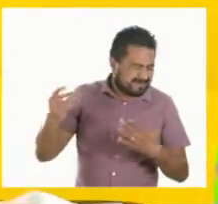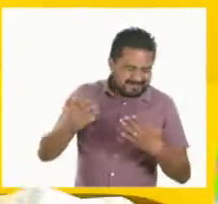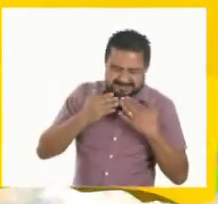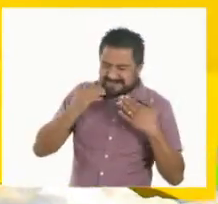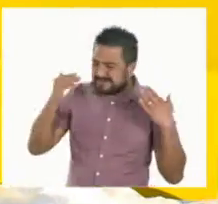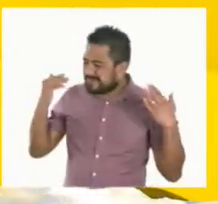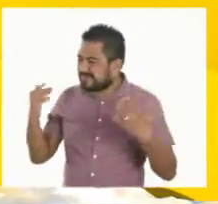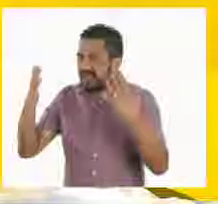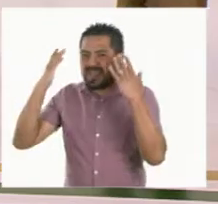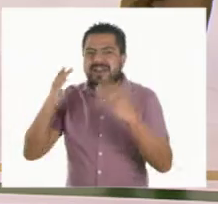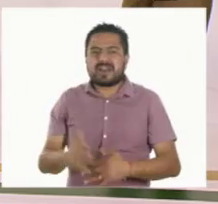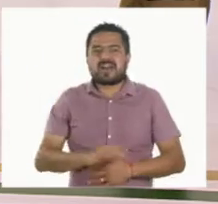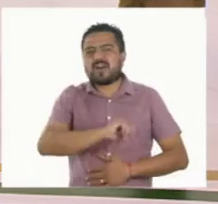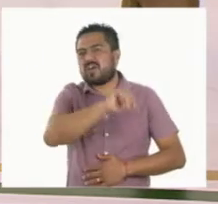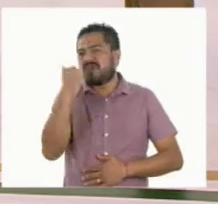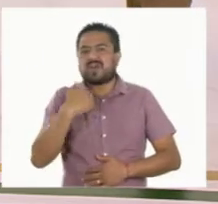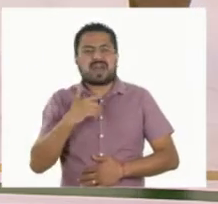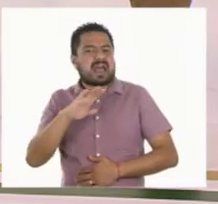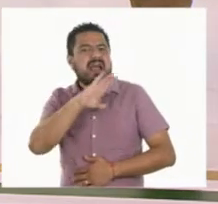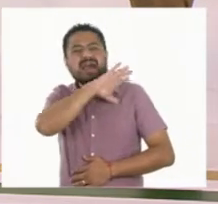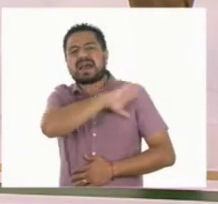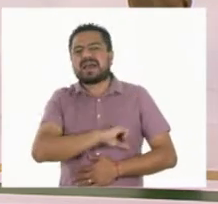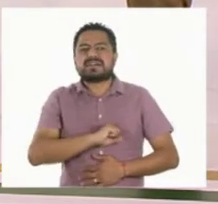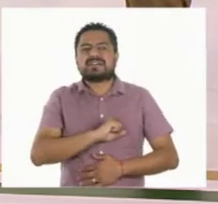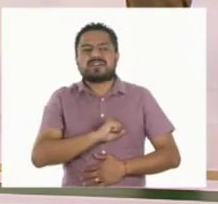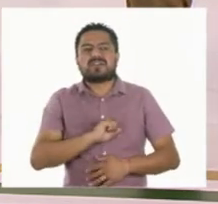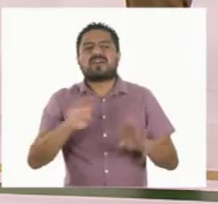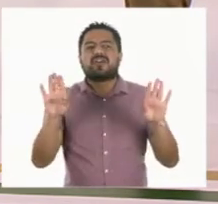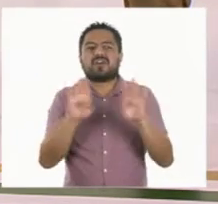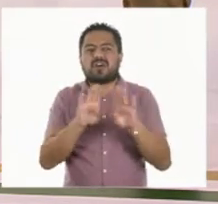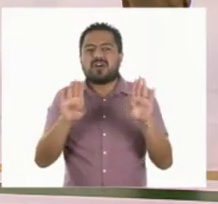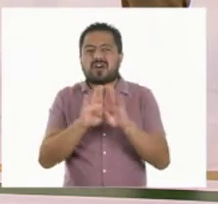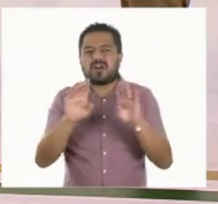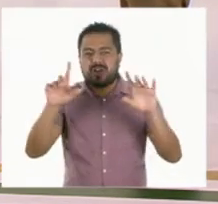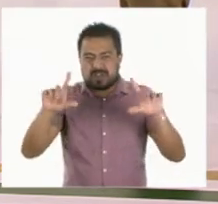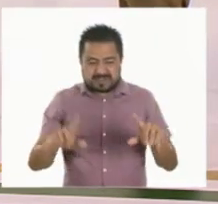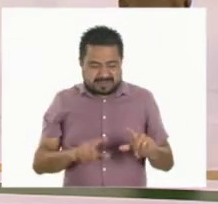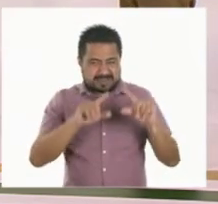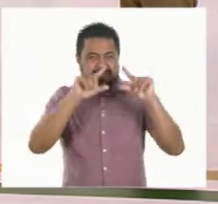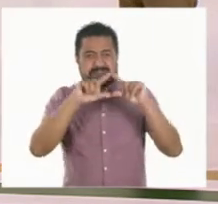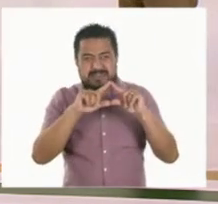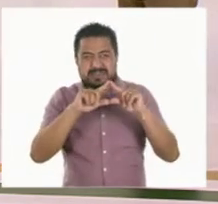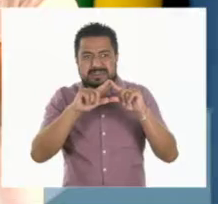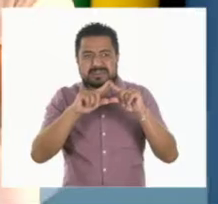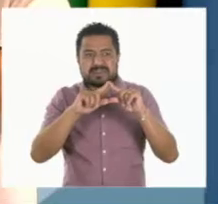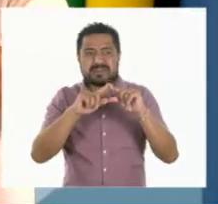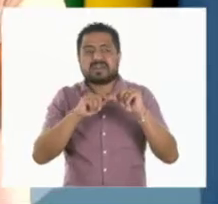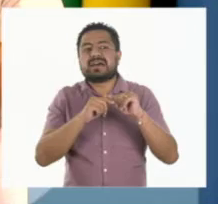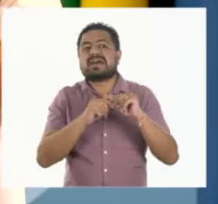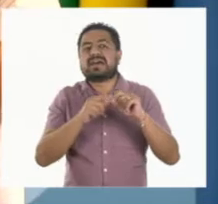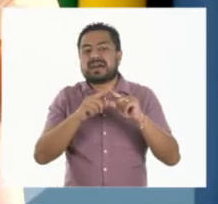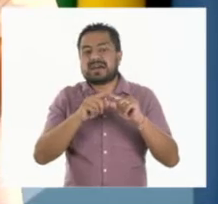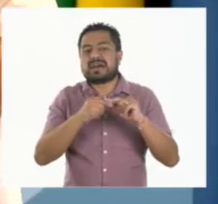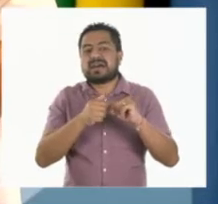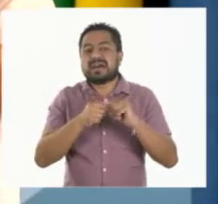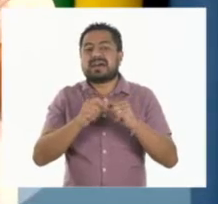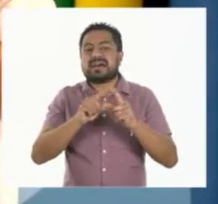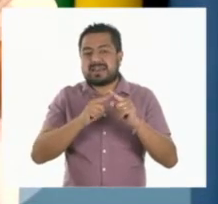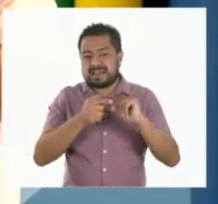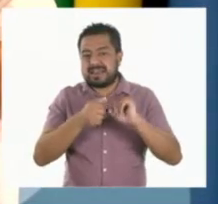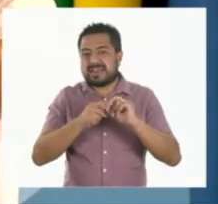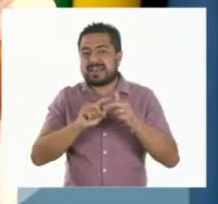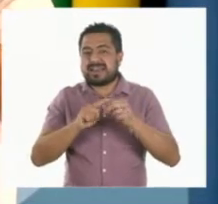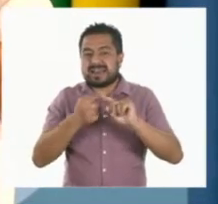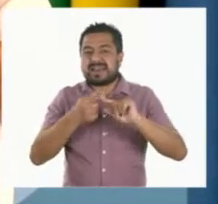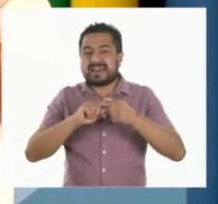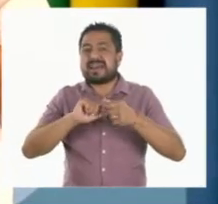¡Exacto! Y había otro que también me gustaba, en donde hacía encontrar el pulgar y el índice. Mira. Ahí también